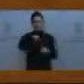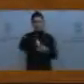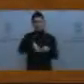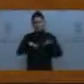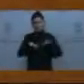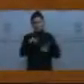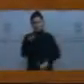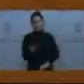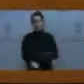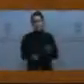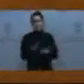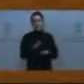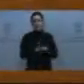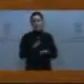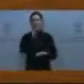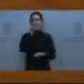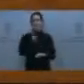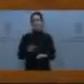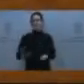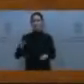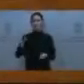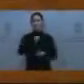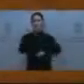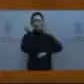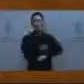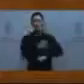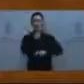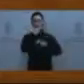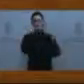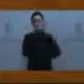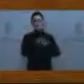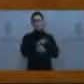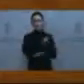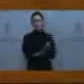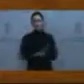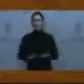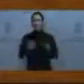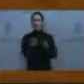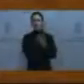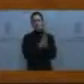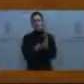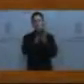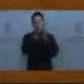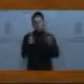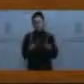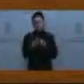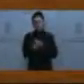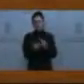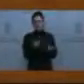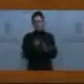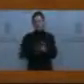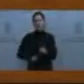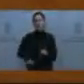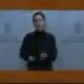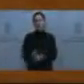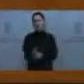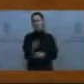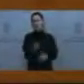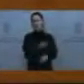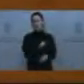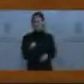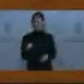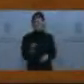justicia en el reparto de los fondos públicos, así como de garantizar unos criterios claros y transparentes de financiación autonómica.